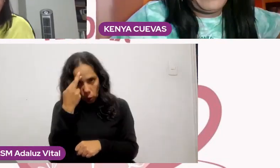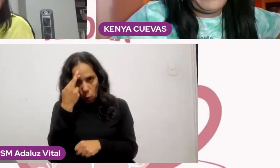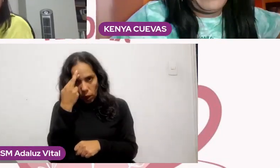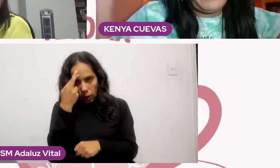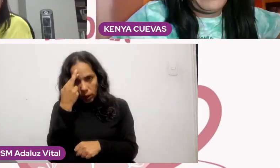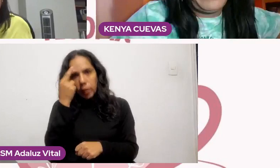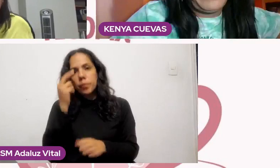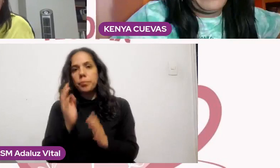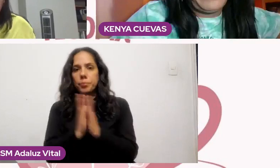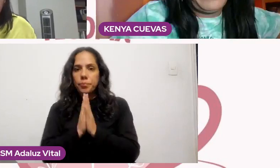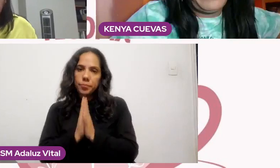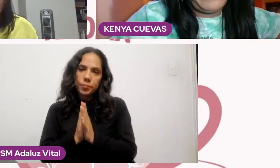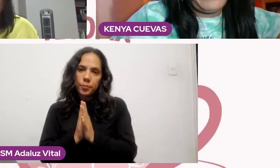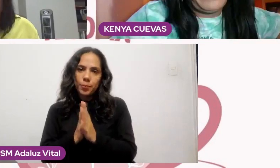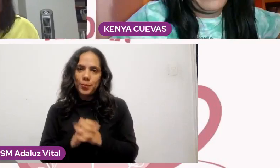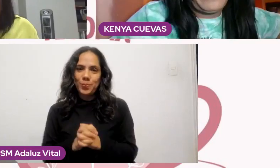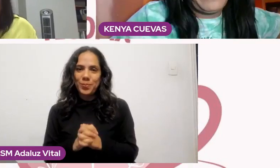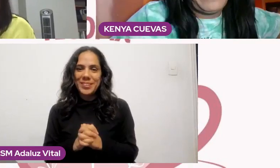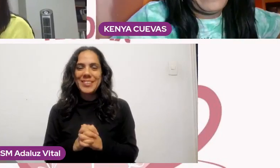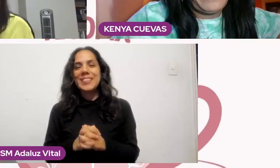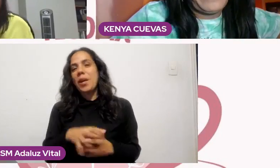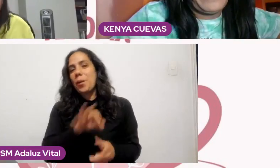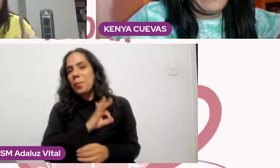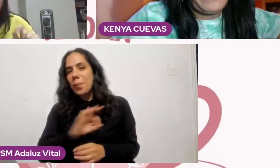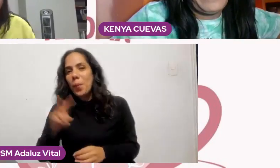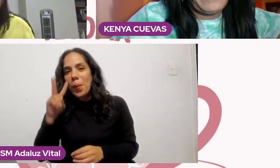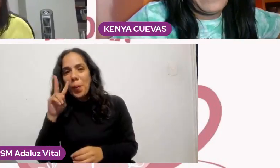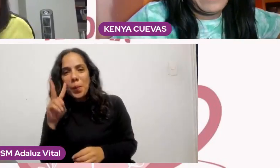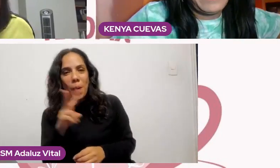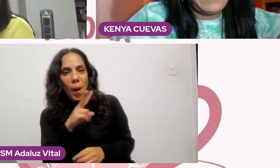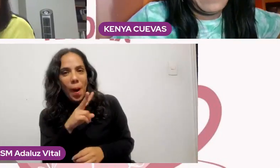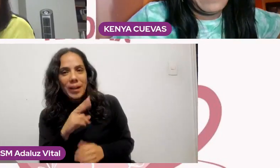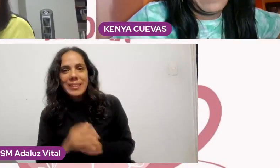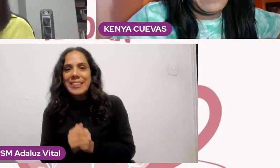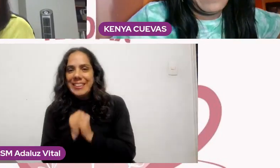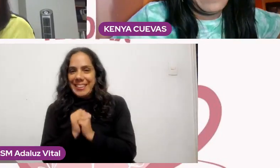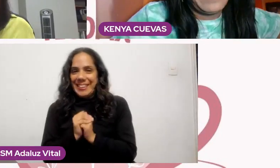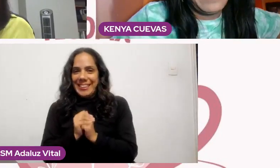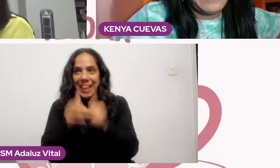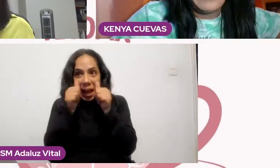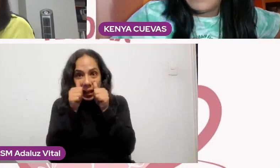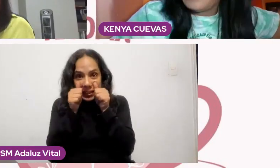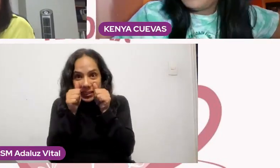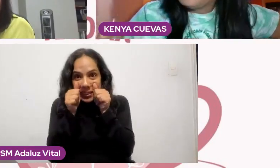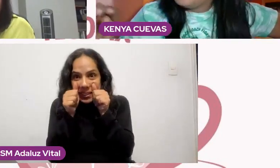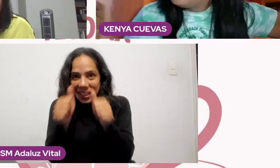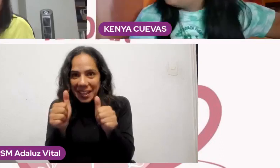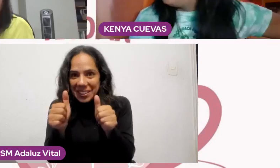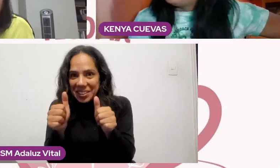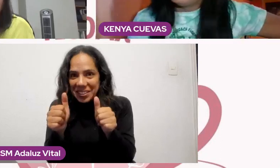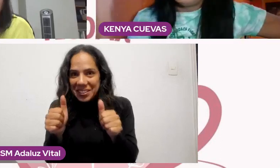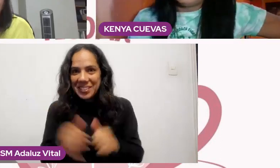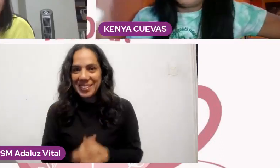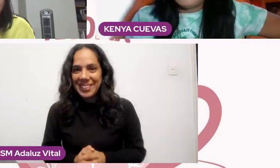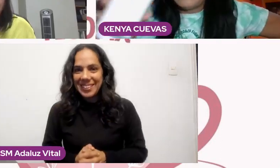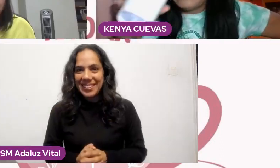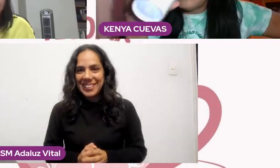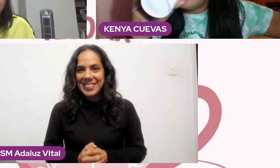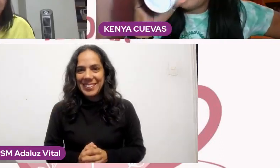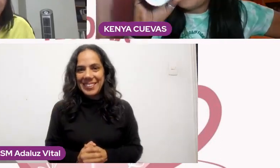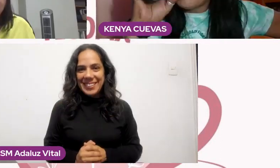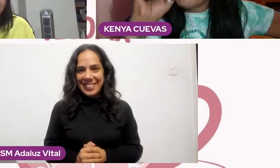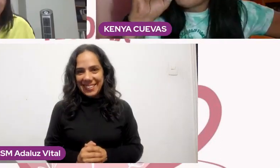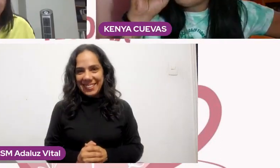pues todos y todas estemos atentos y bueno, importante ir a ver esta